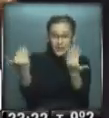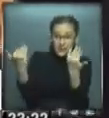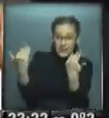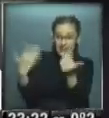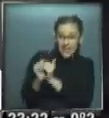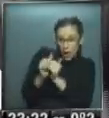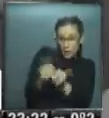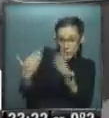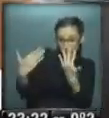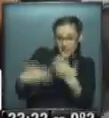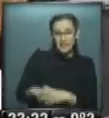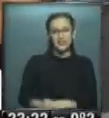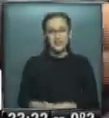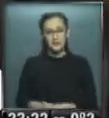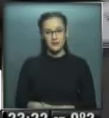vamos.